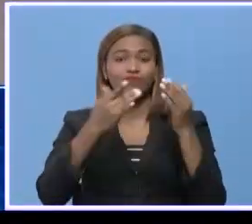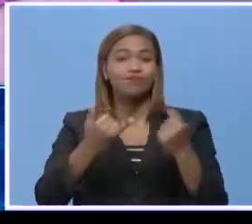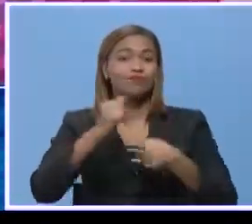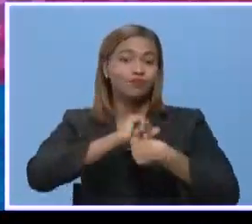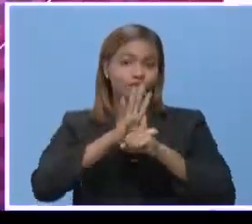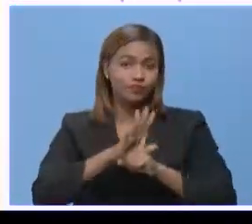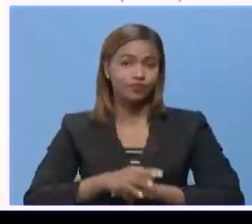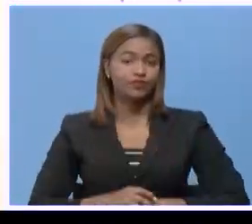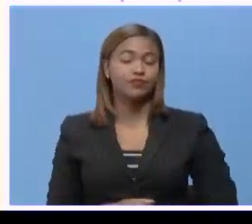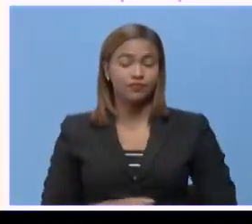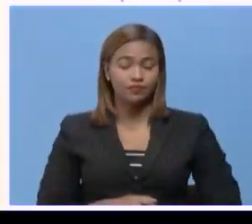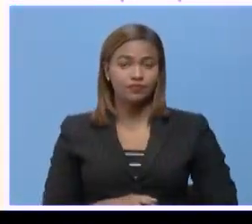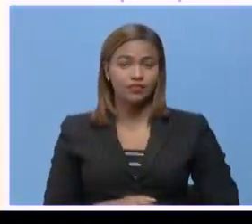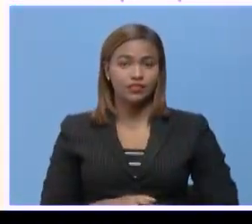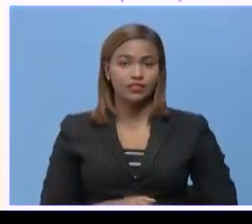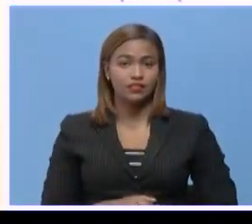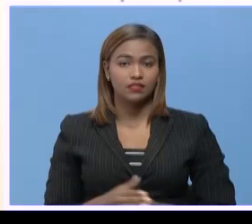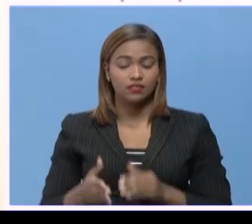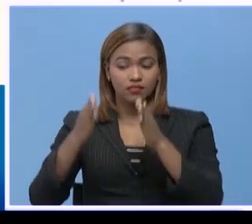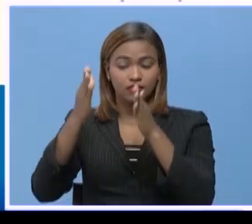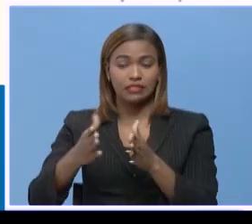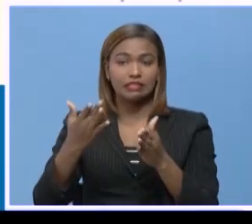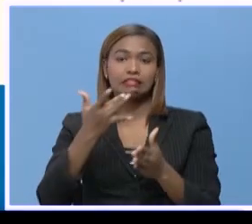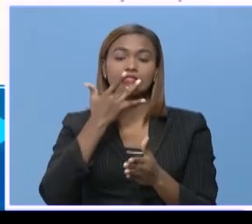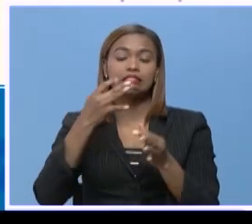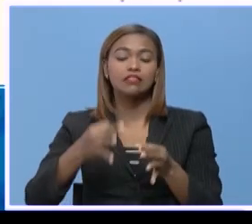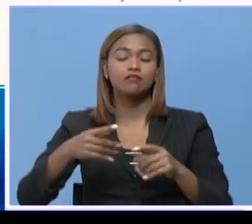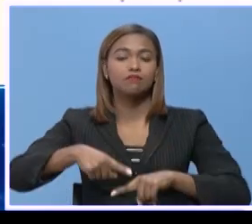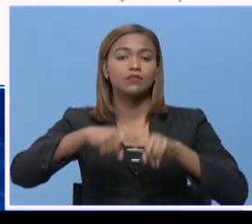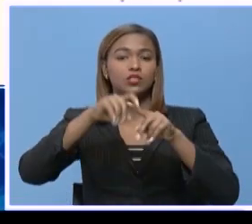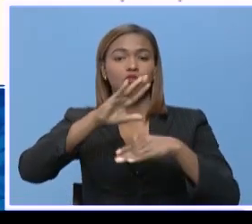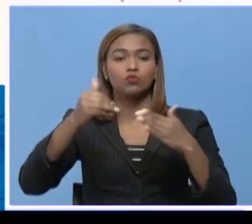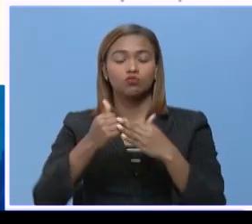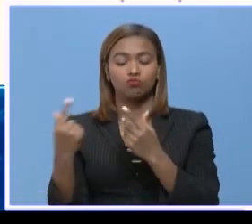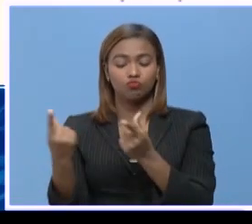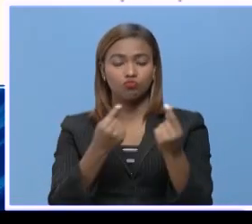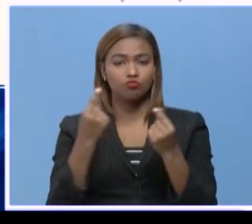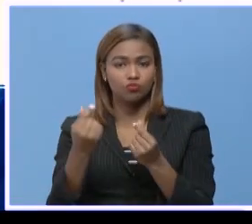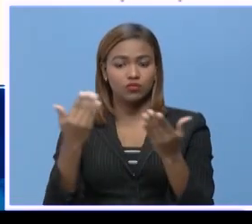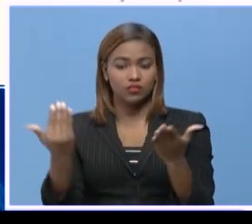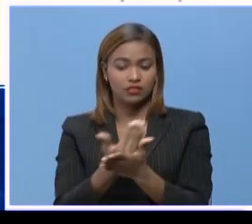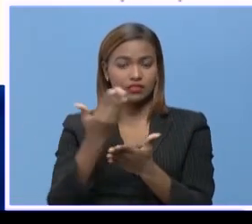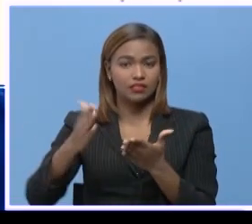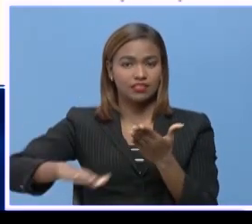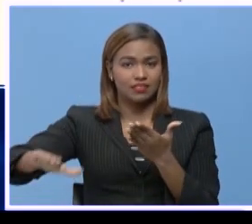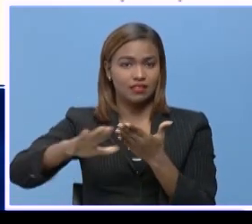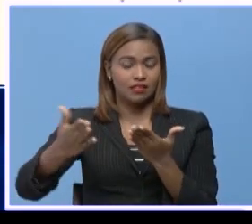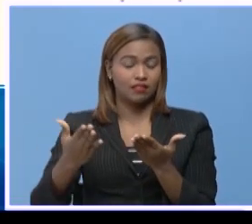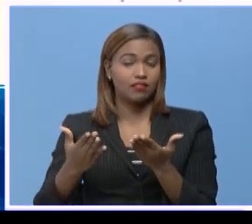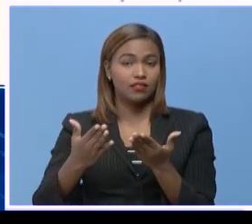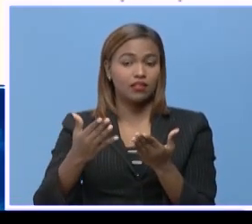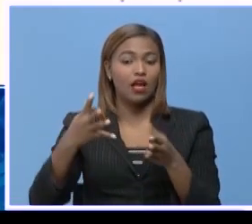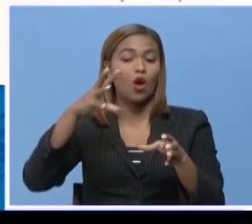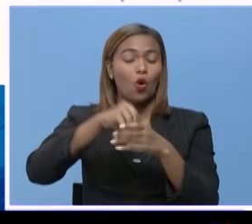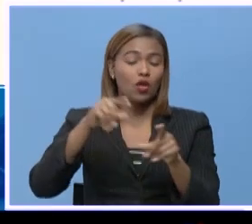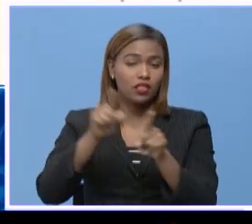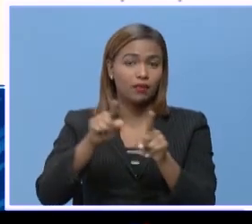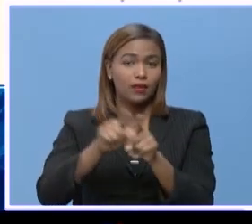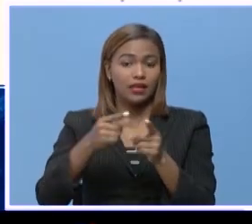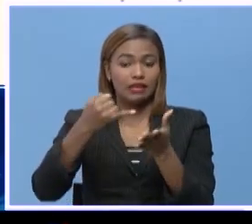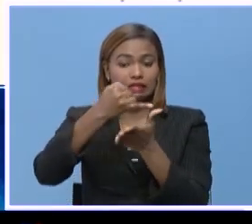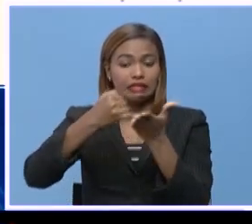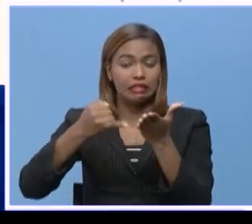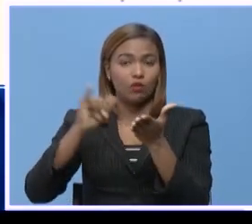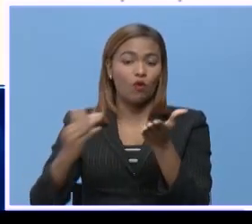coronavirus. Murcia decidió suspender toda la actividad asistencial no urgente ni imprescindible, incluida la quirúrgica,